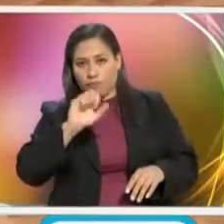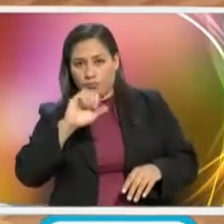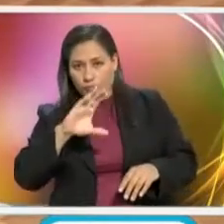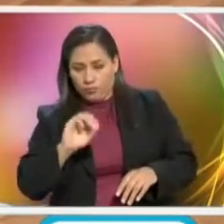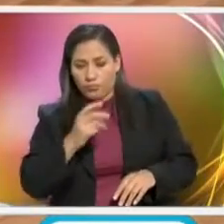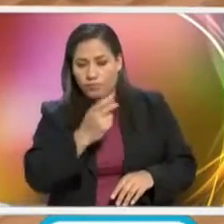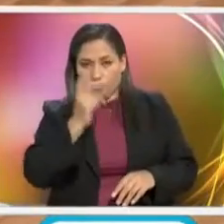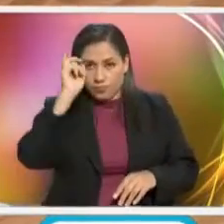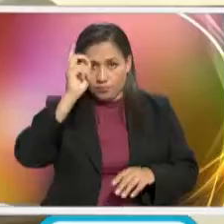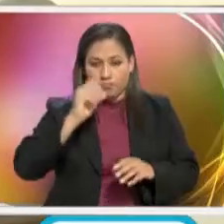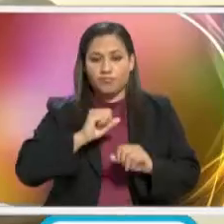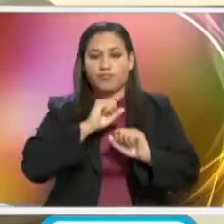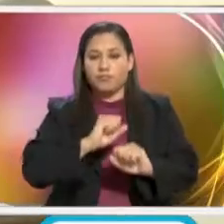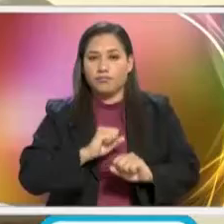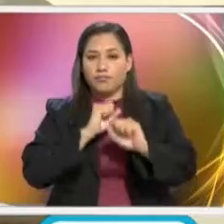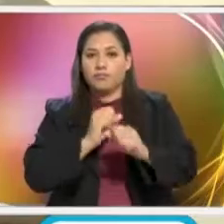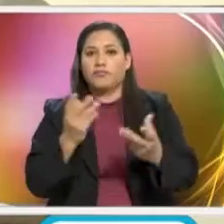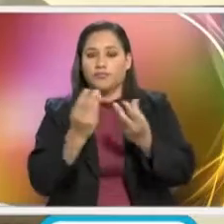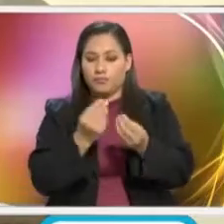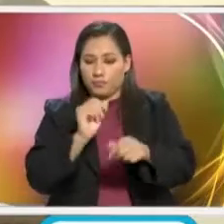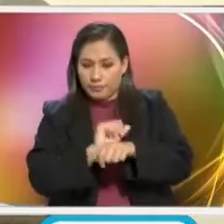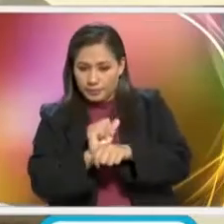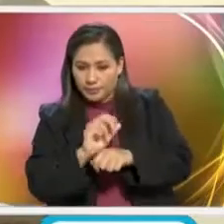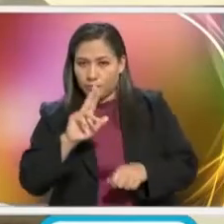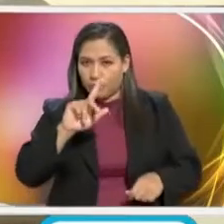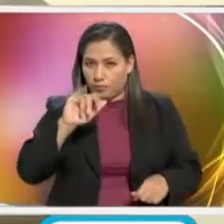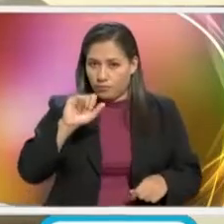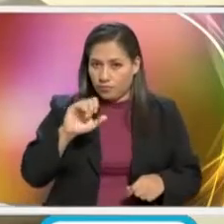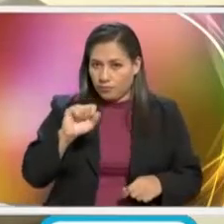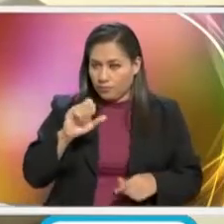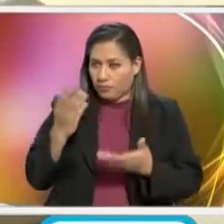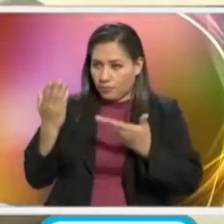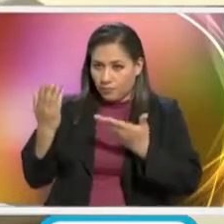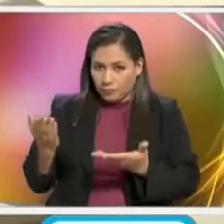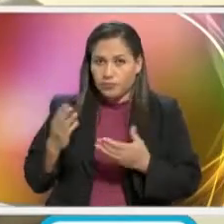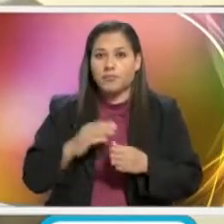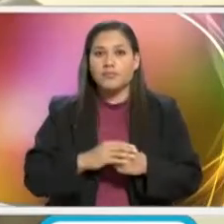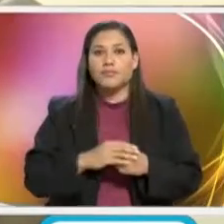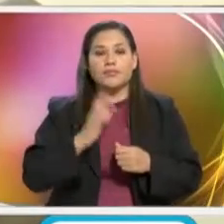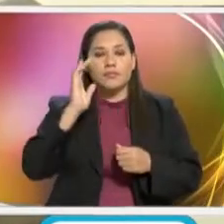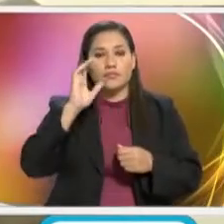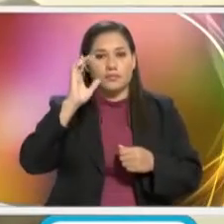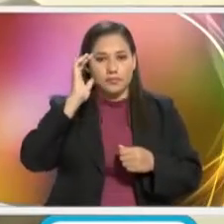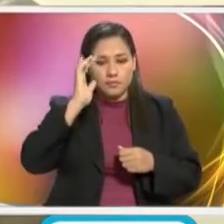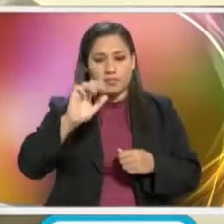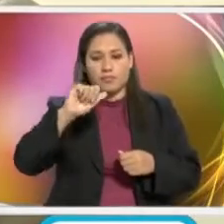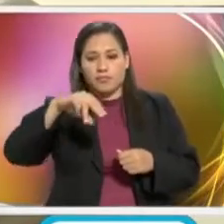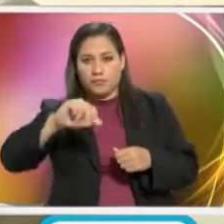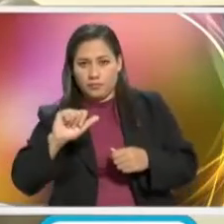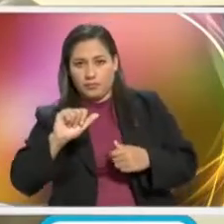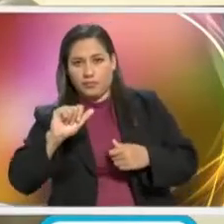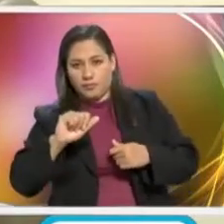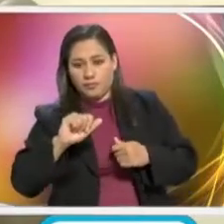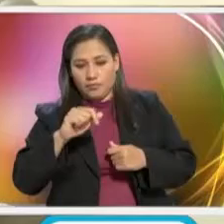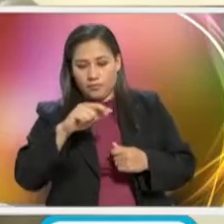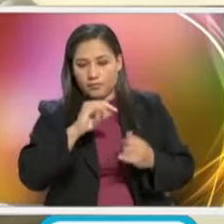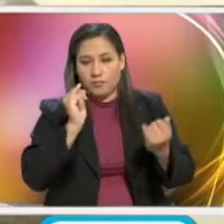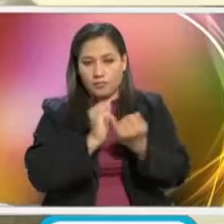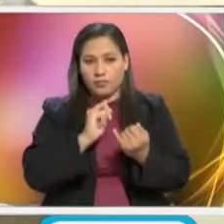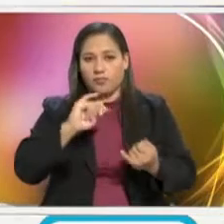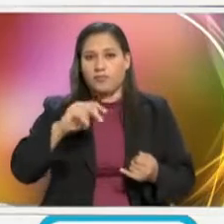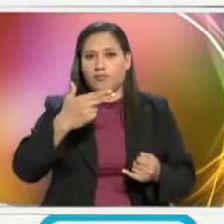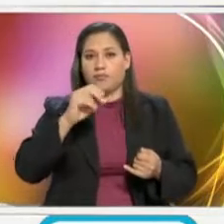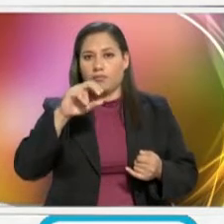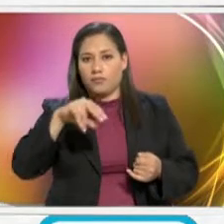cabalgata se replica junto con los actores Ulises Mendoza como Santa Anna, junto con John